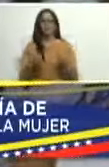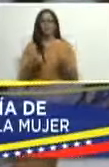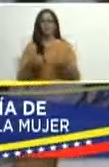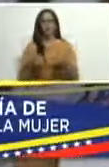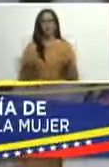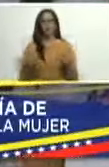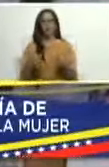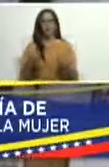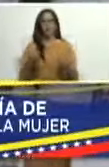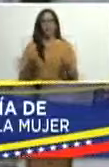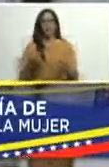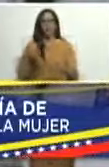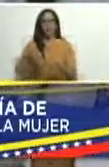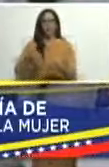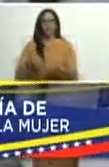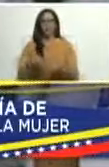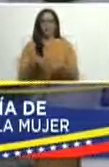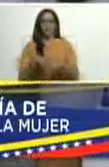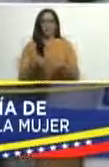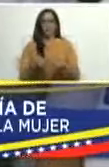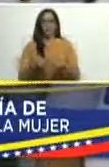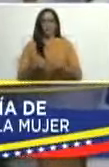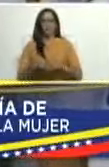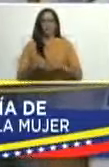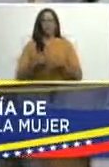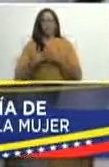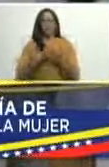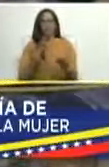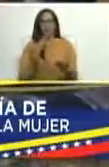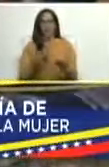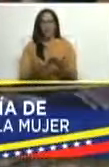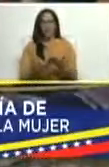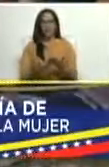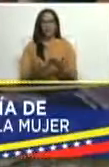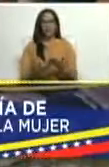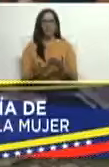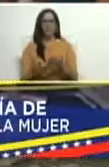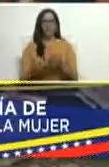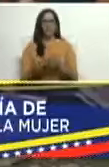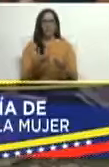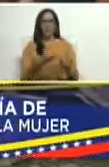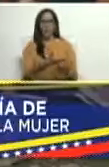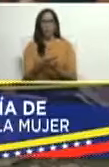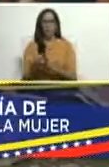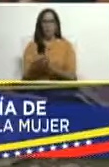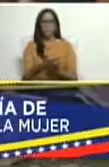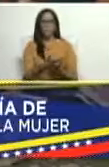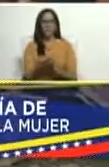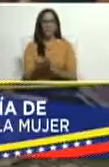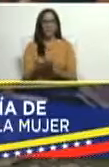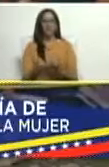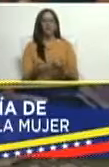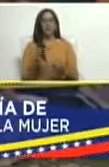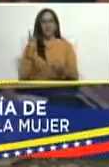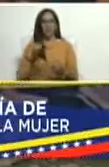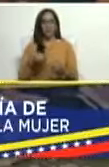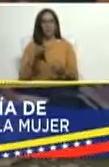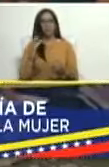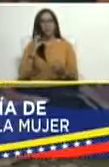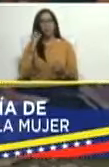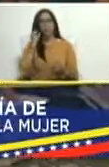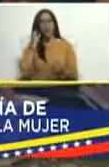sido víctimas de incendios, dándole las gracias también a esas bomberas, guardaparques, que también son